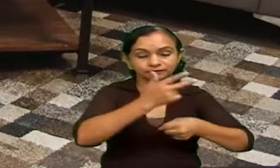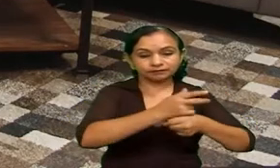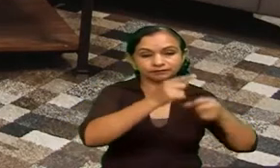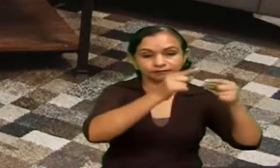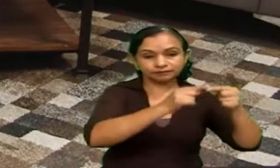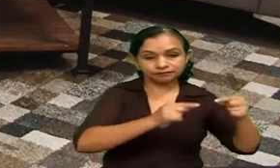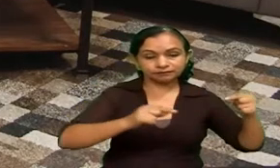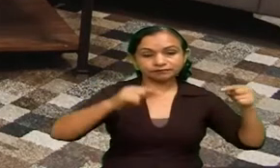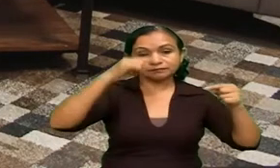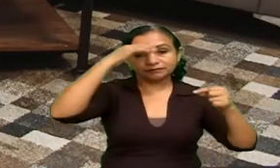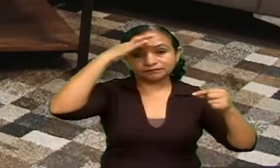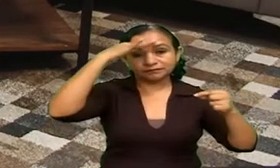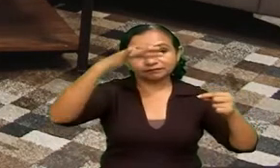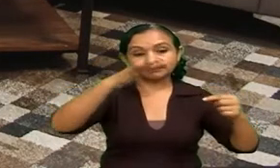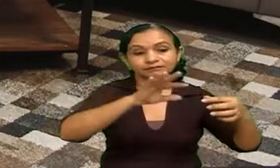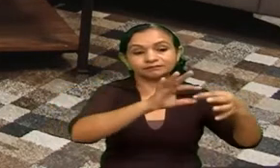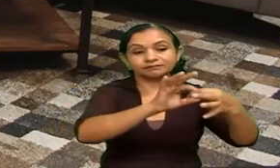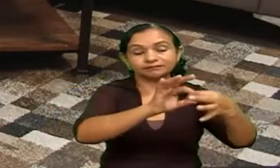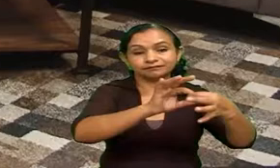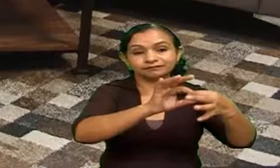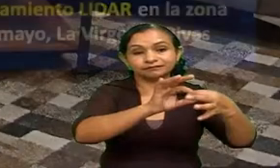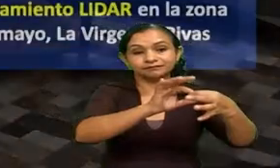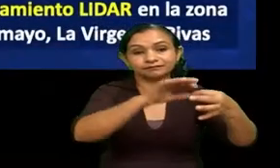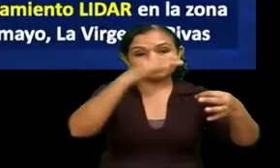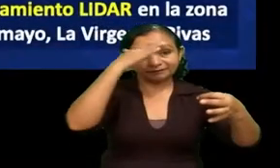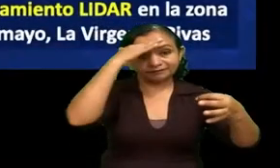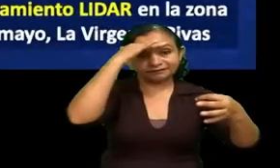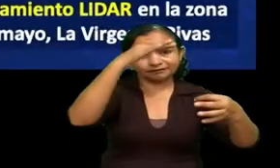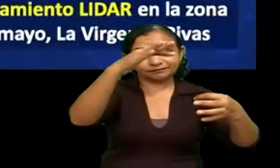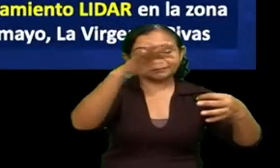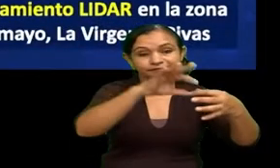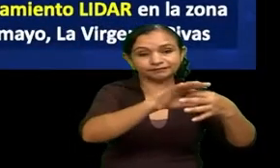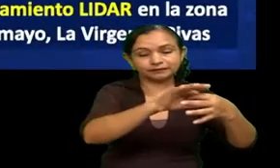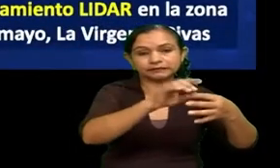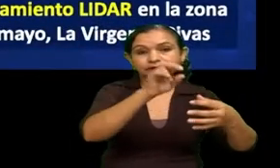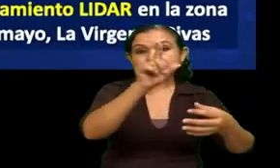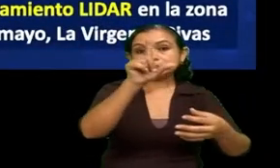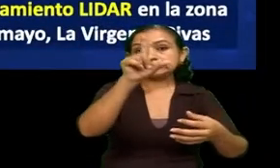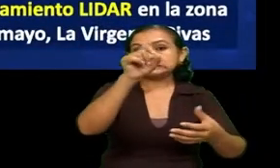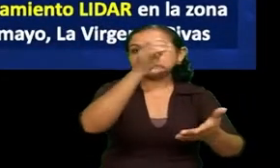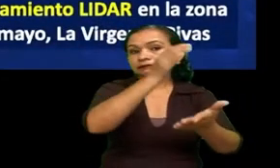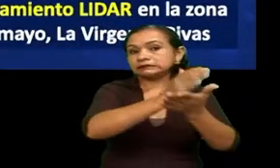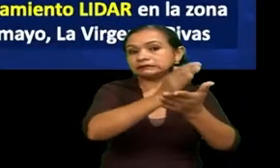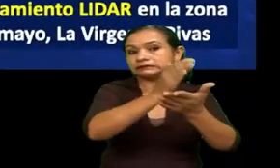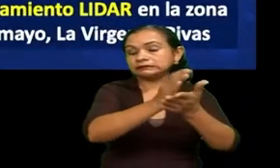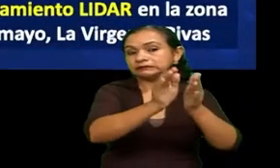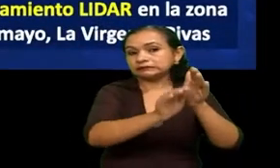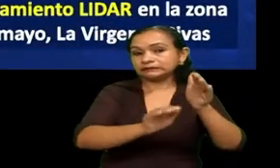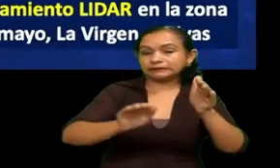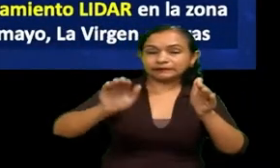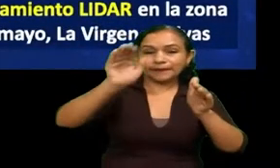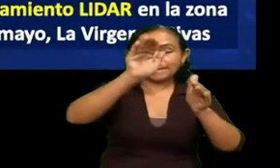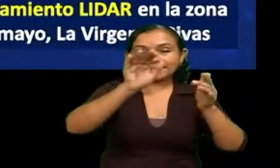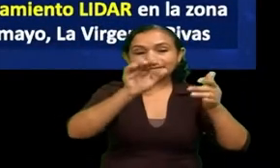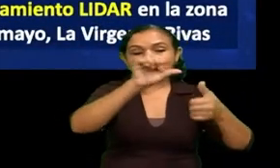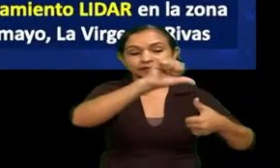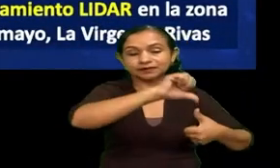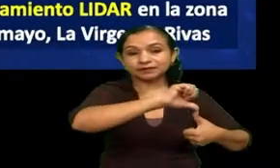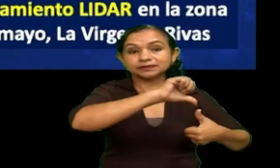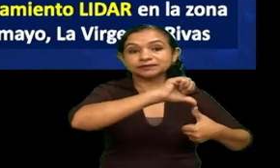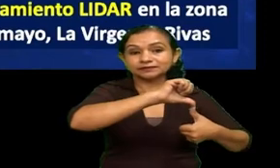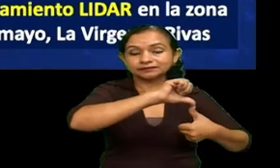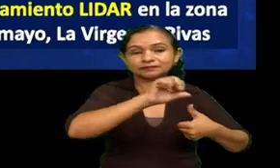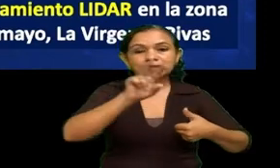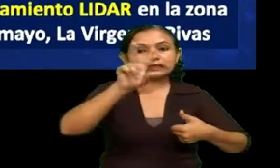también a México. México es un sistema 10 veces superior, más grande que todo Centroamérica, 20